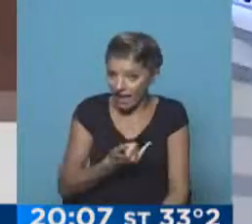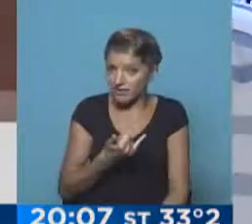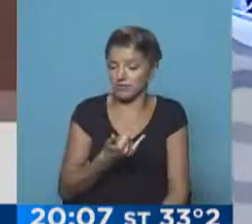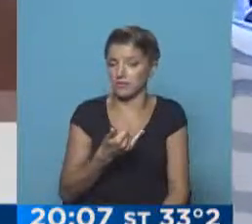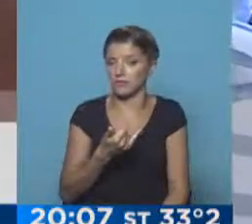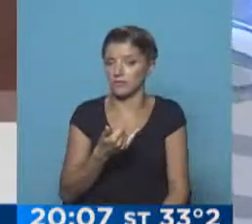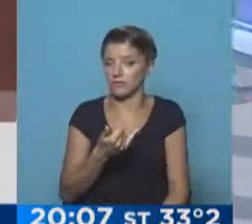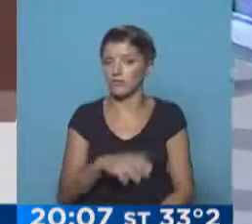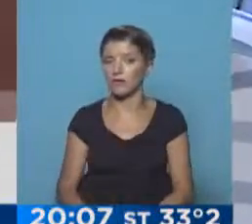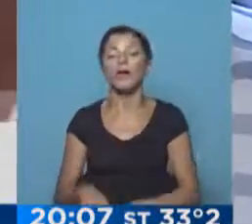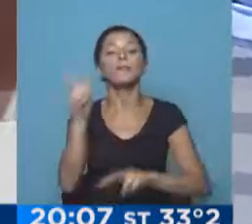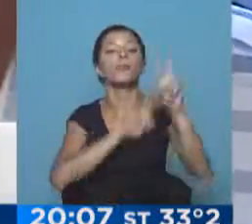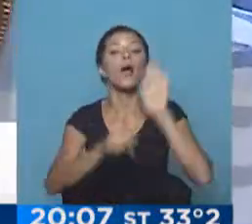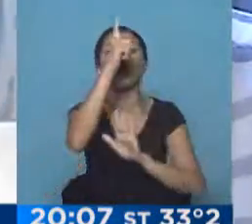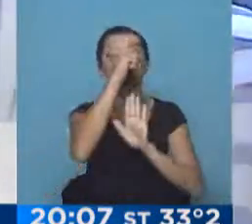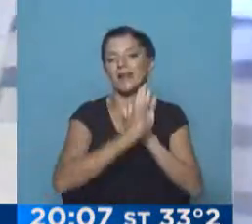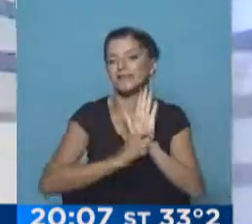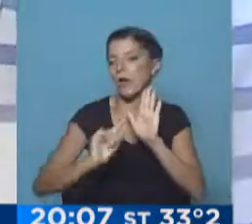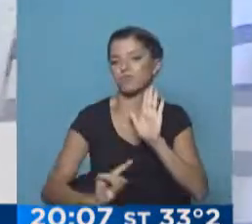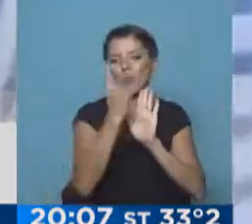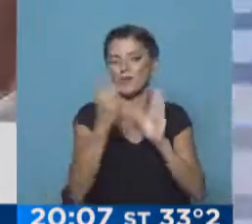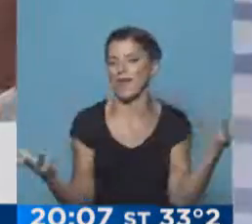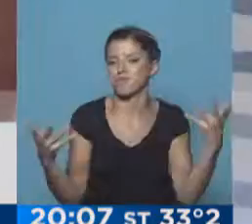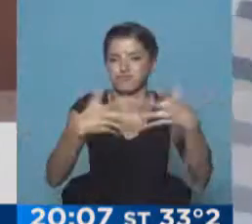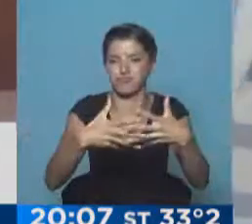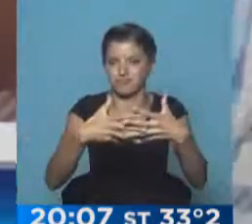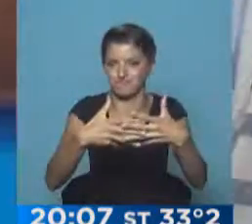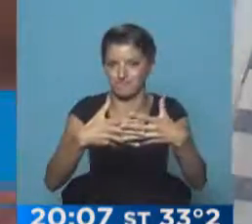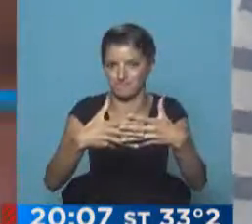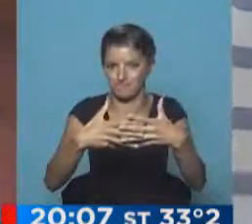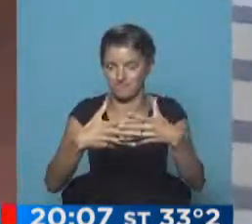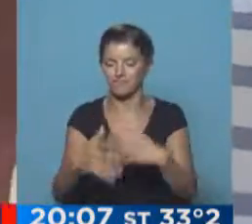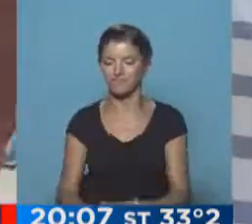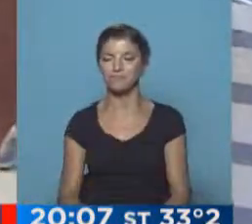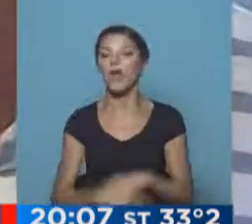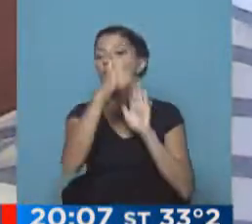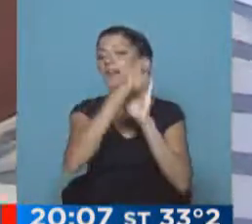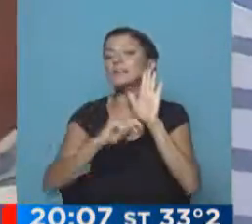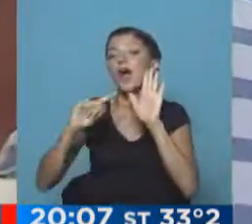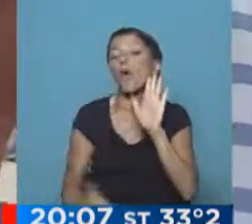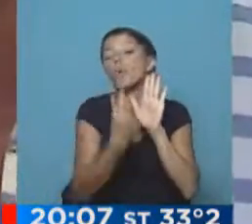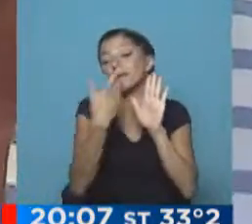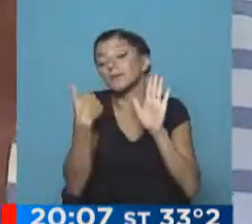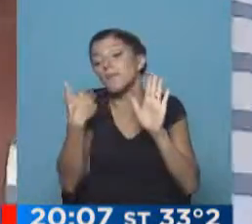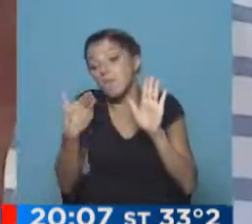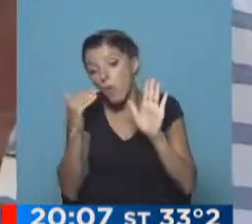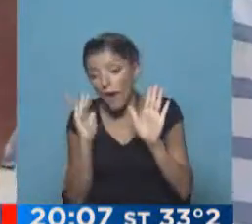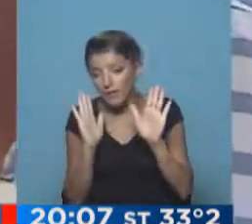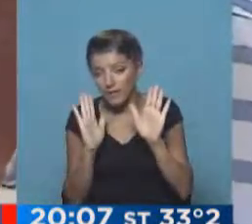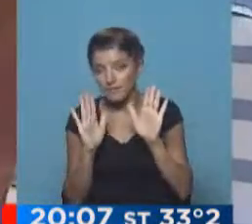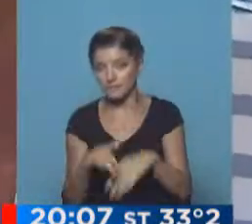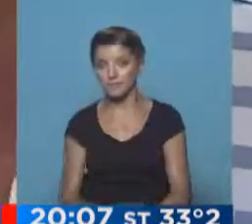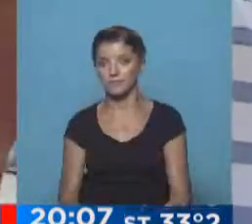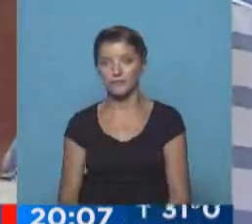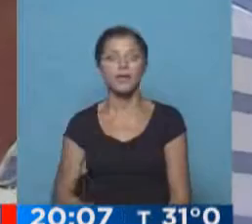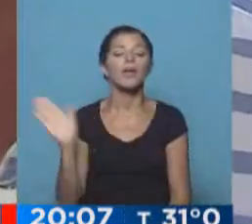de buscar una lista consensuada. Es decir, no es una lista unidad, pero una lista única si se puede, donde haya